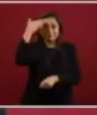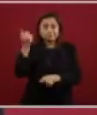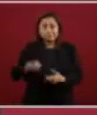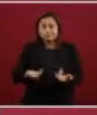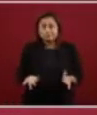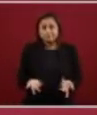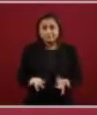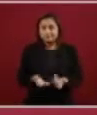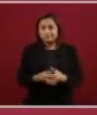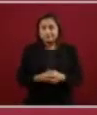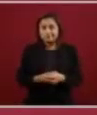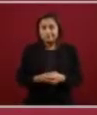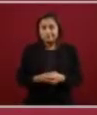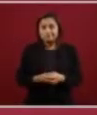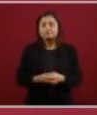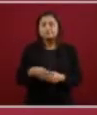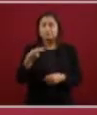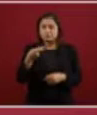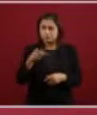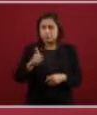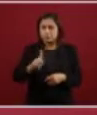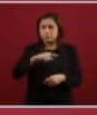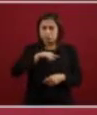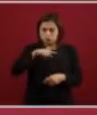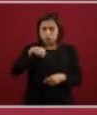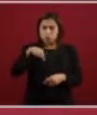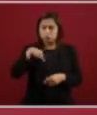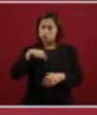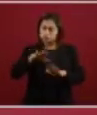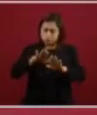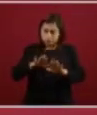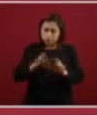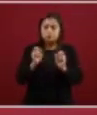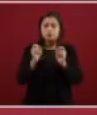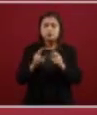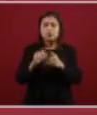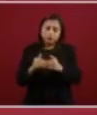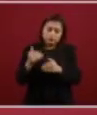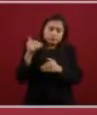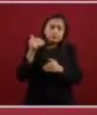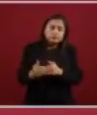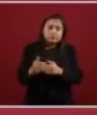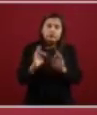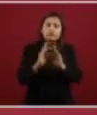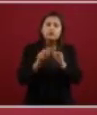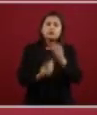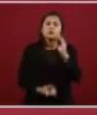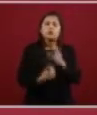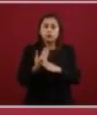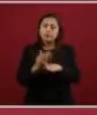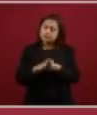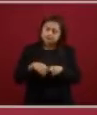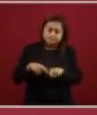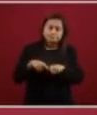pero vamos a salir adelante con la nueva estrategia lo otro es lo irracional